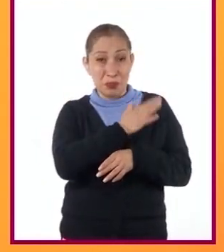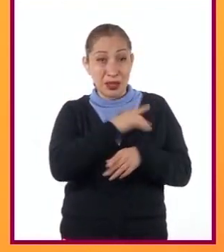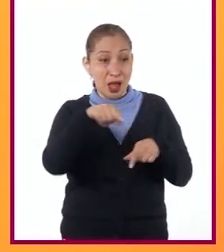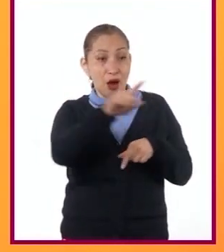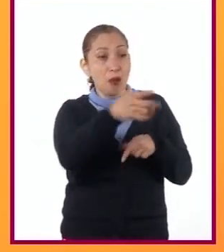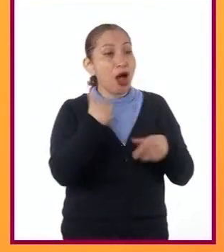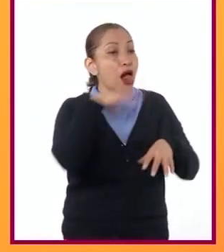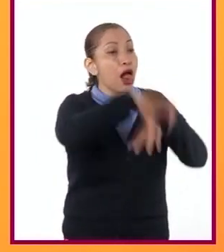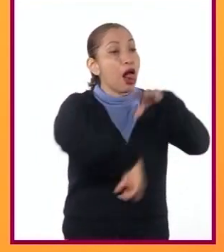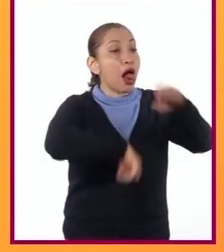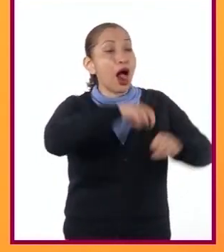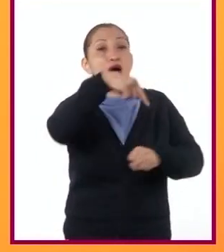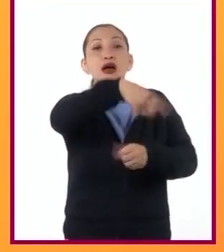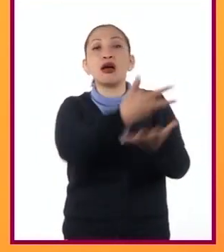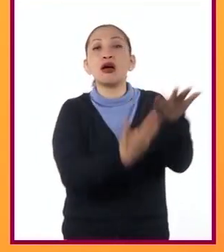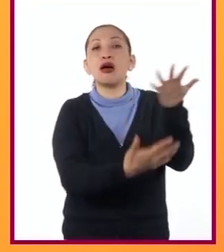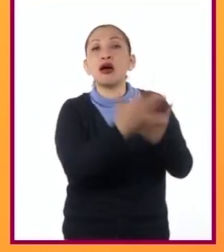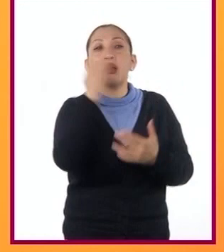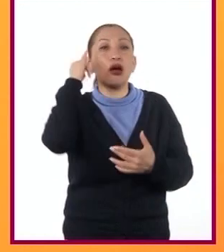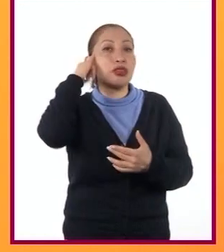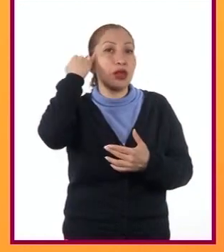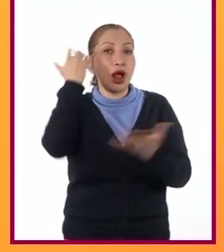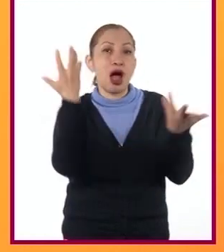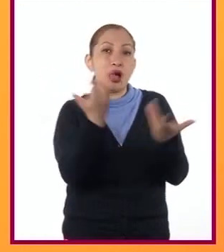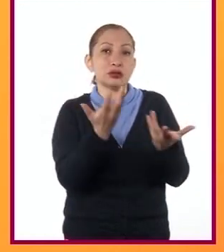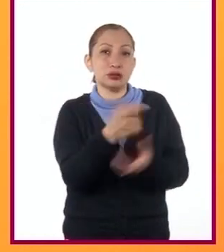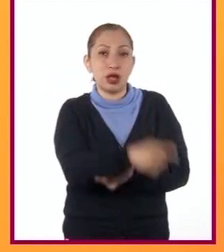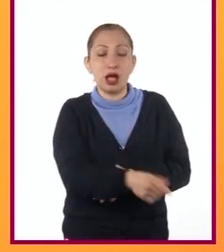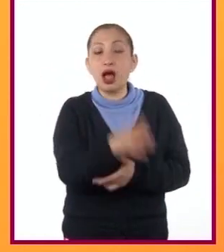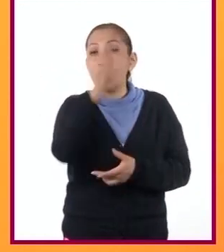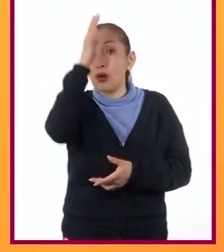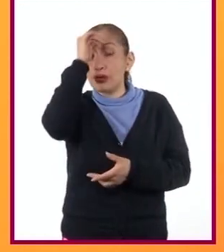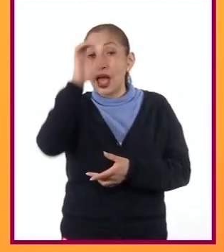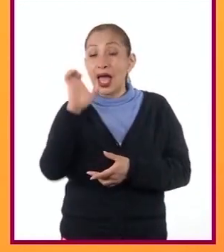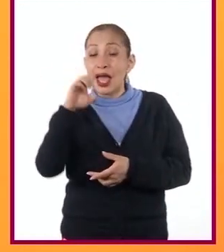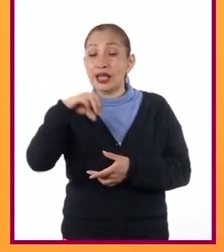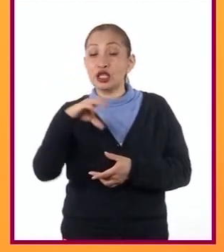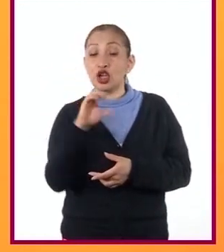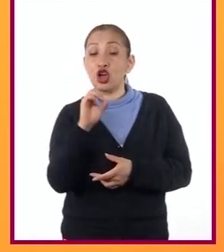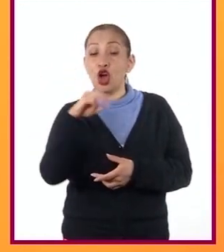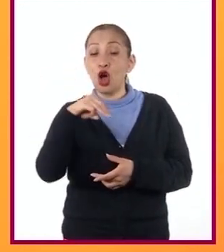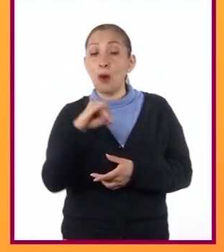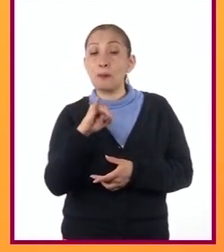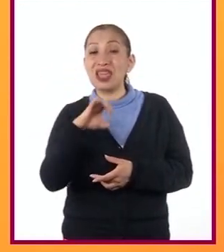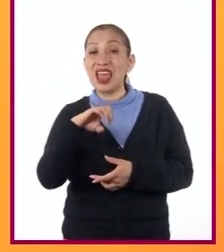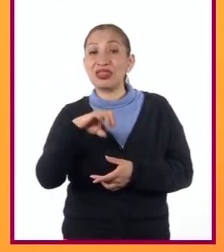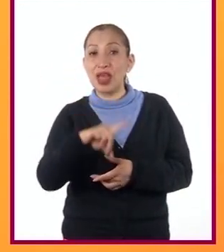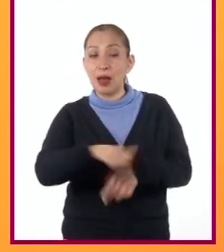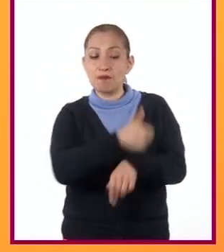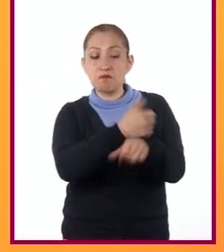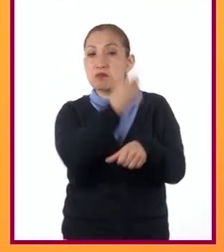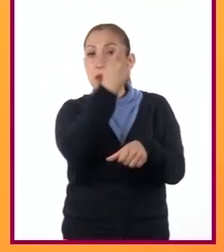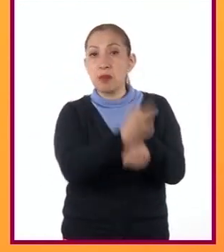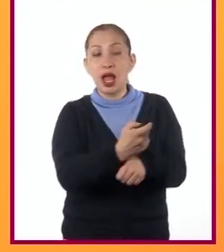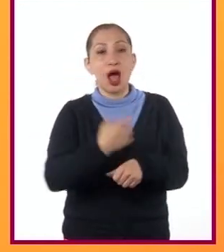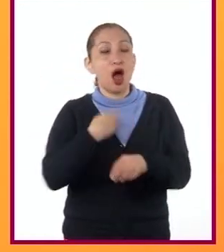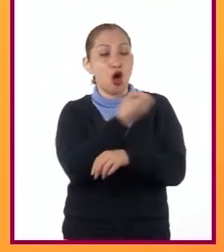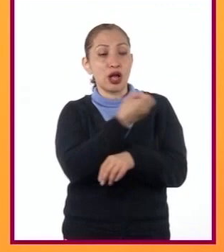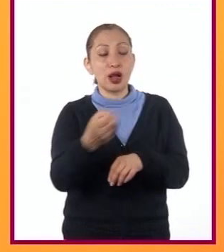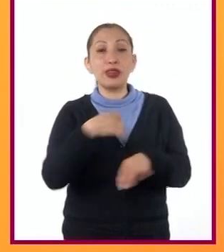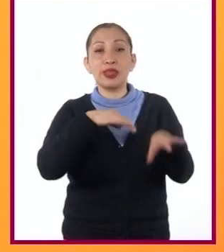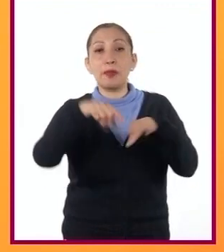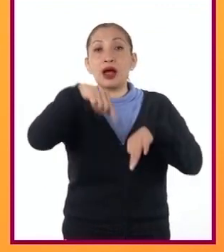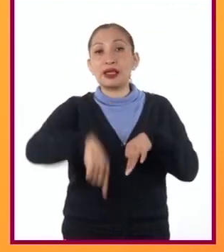de la mano de obra de los indígenas. Deben recordar que la encomienda, no lo olviden, fue la primera organización del trabajo en